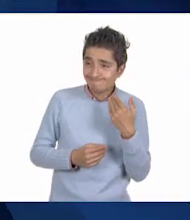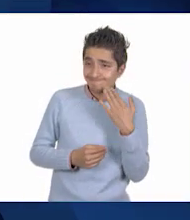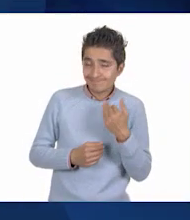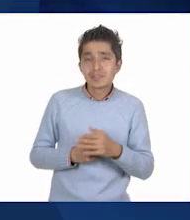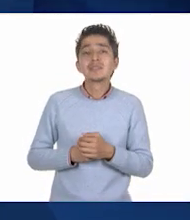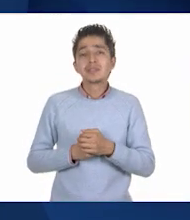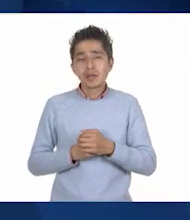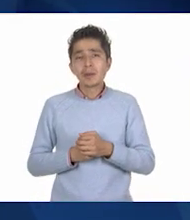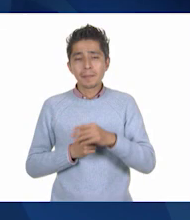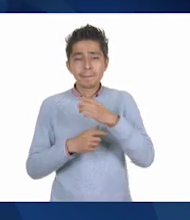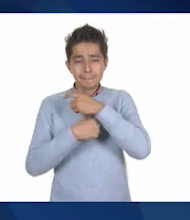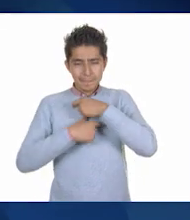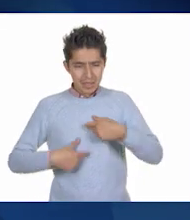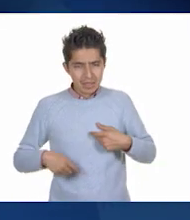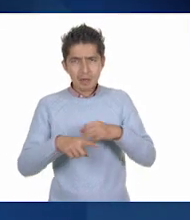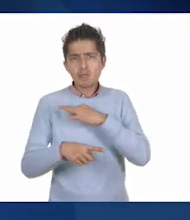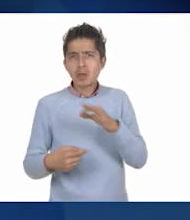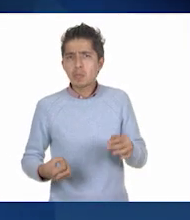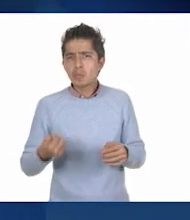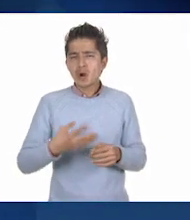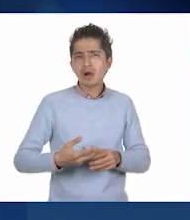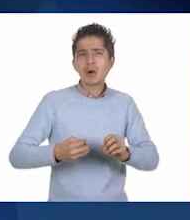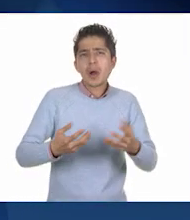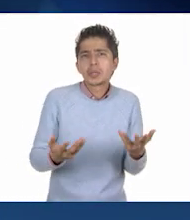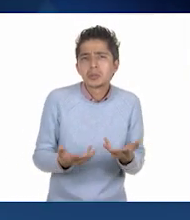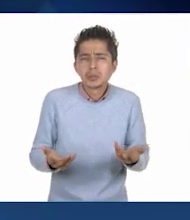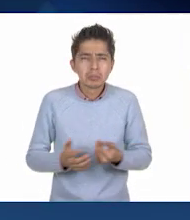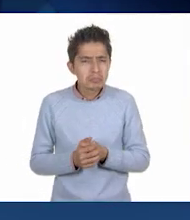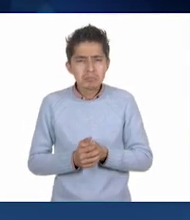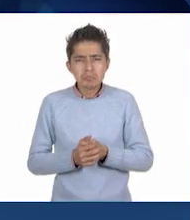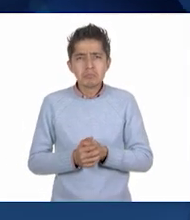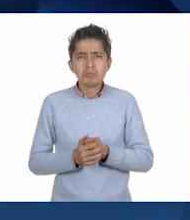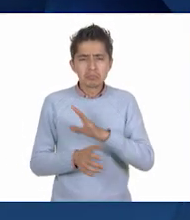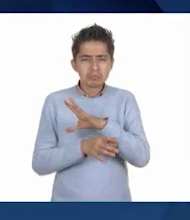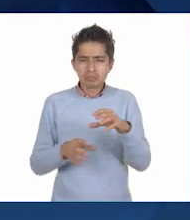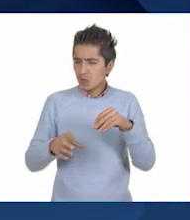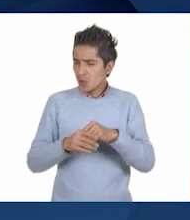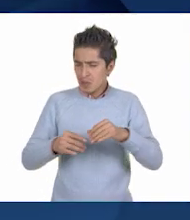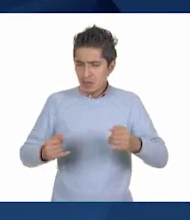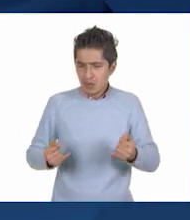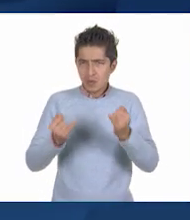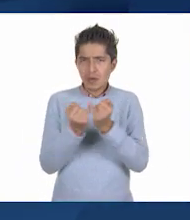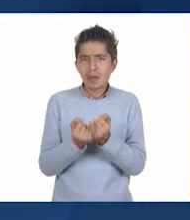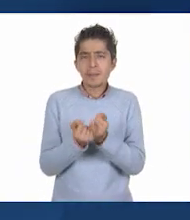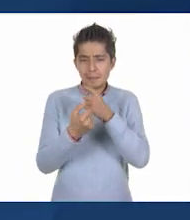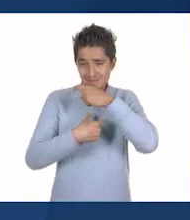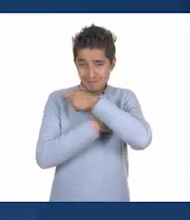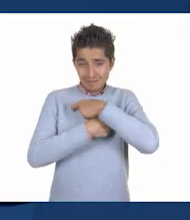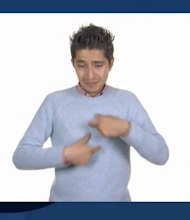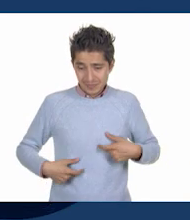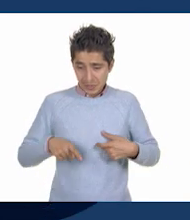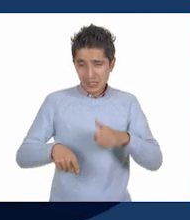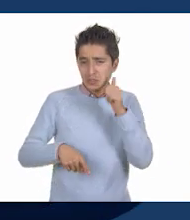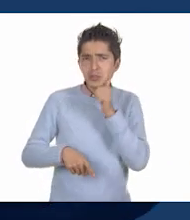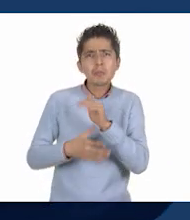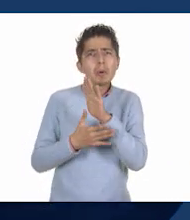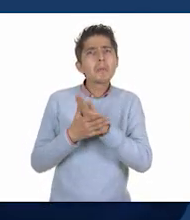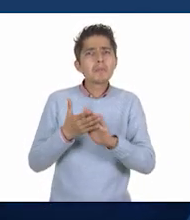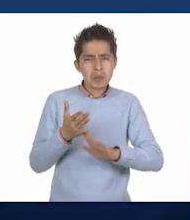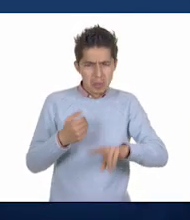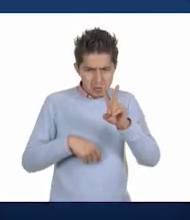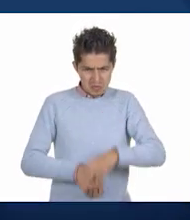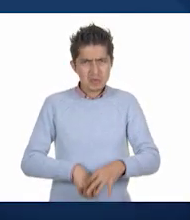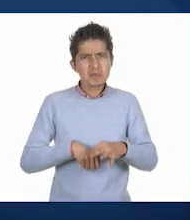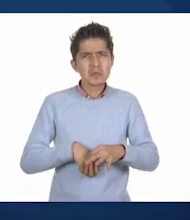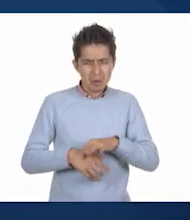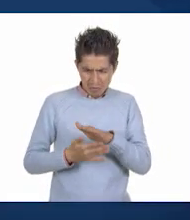solo Pancho Villa puede dar y hacer. Que todo es lo mismo, Pancho Villa fue siempre humilde en realidad,